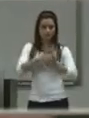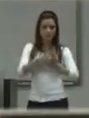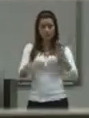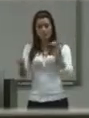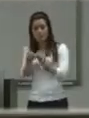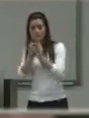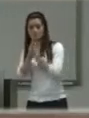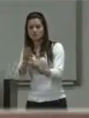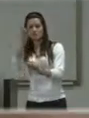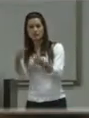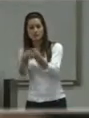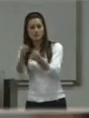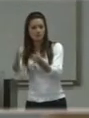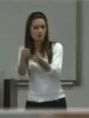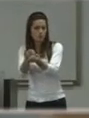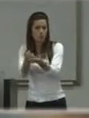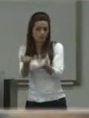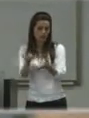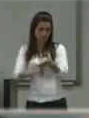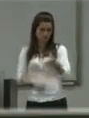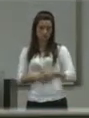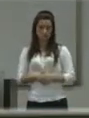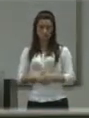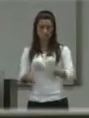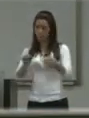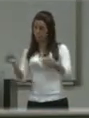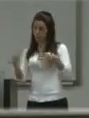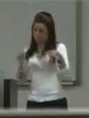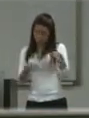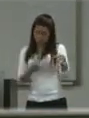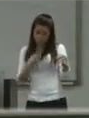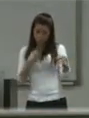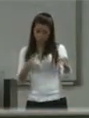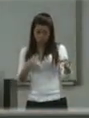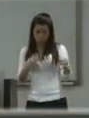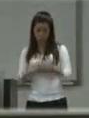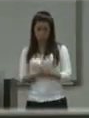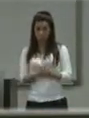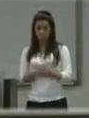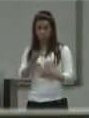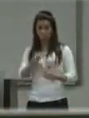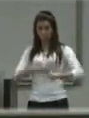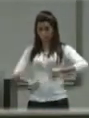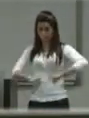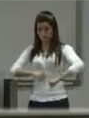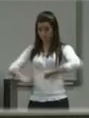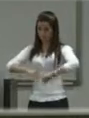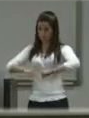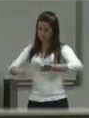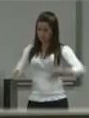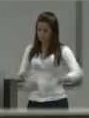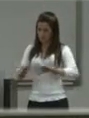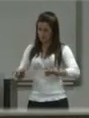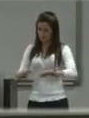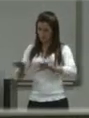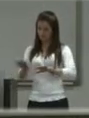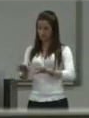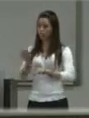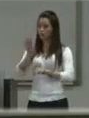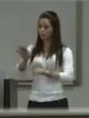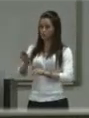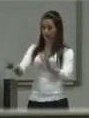existen preguntas sobre si hay diferenciación sobre las acciones de interdicción que se realizan respecto de hombres y mujeres no